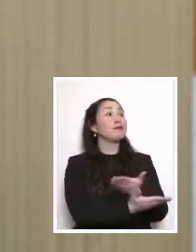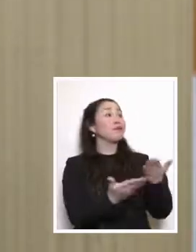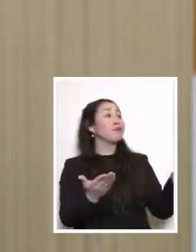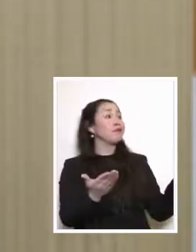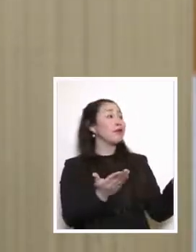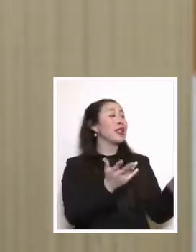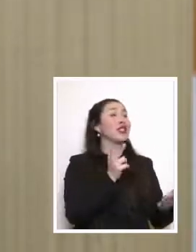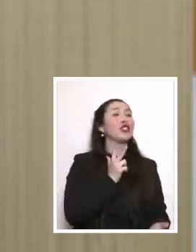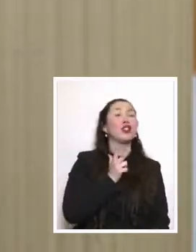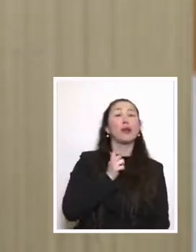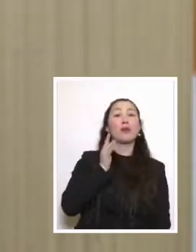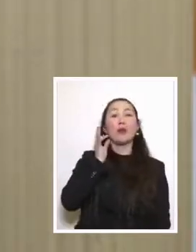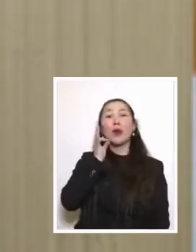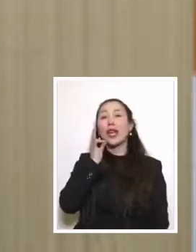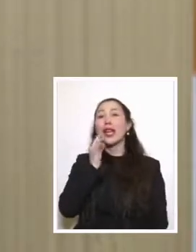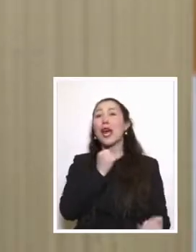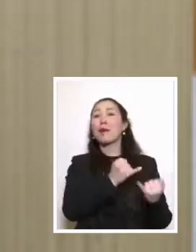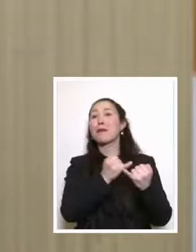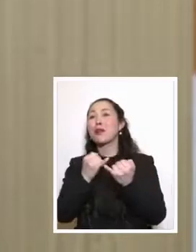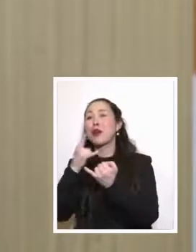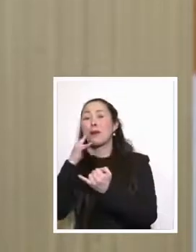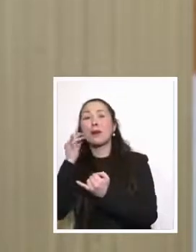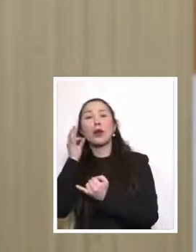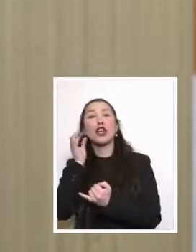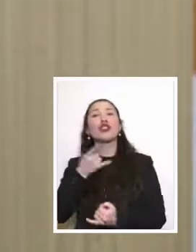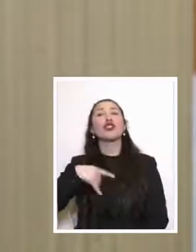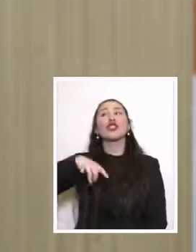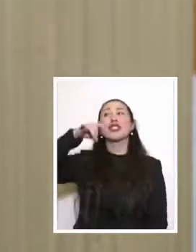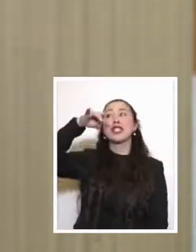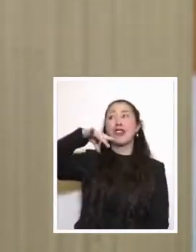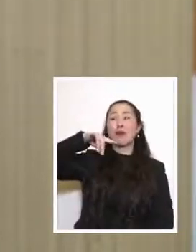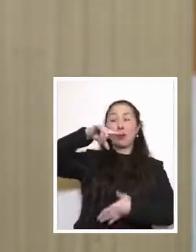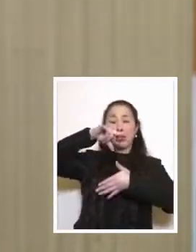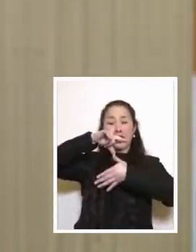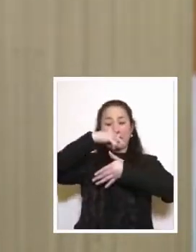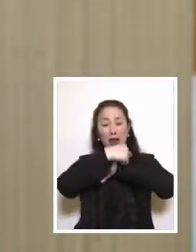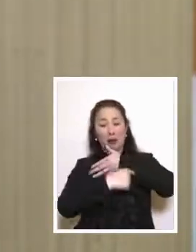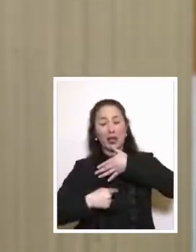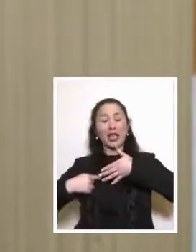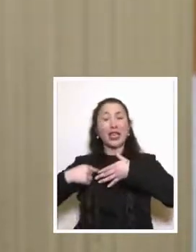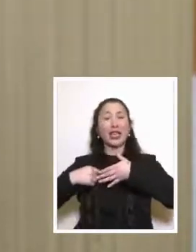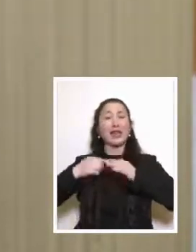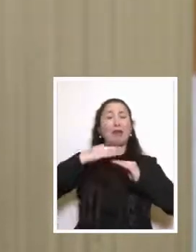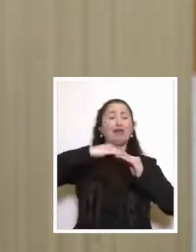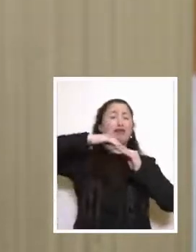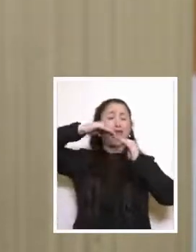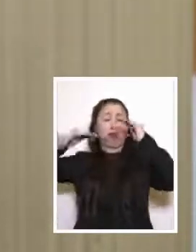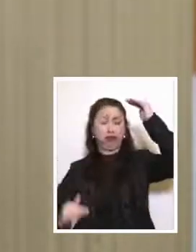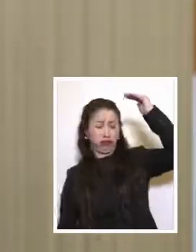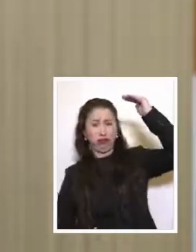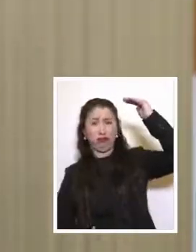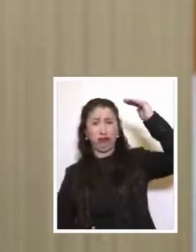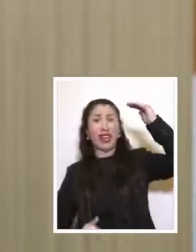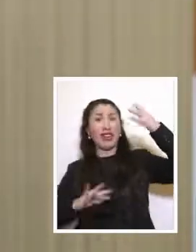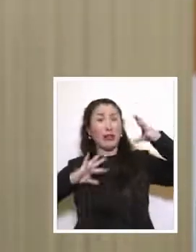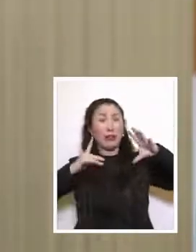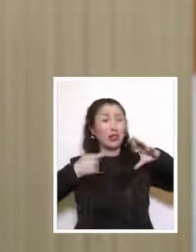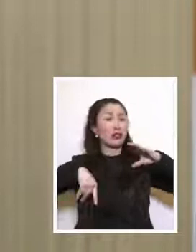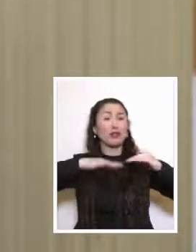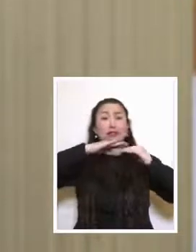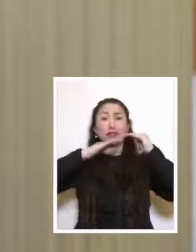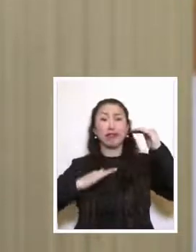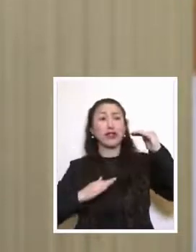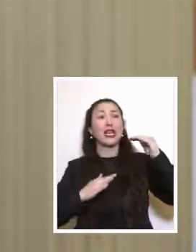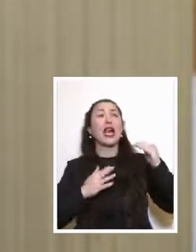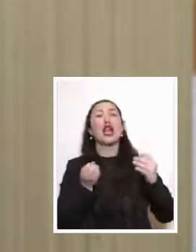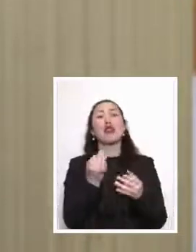amigos, amigas, sabemos que somos la región más desigual del mundo Y aquí entraría un poquito en unos números y algo